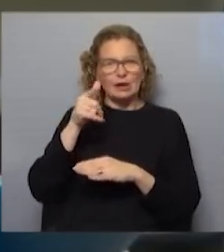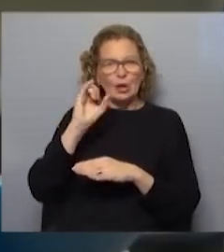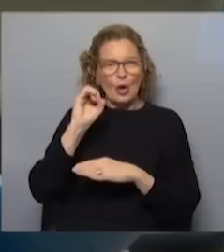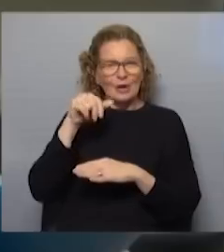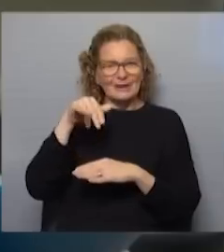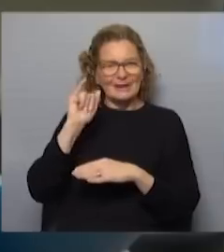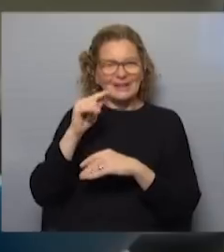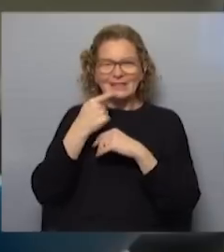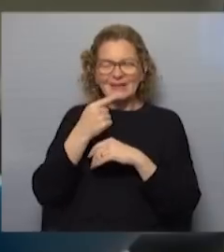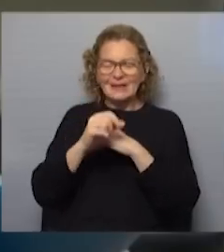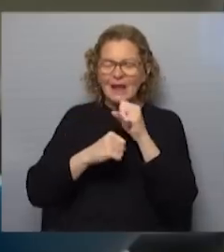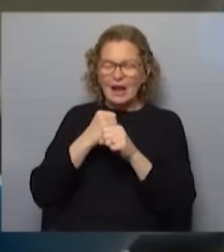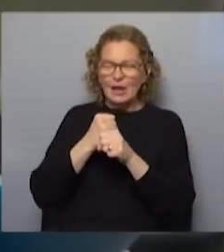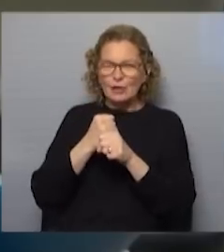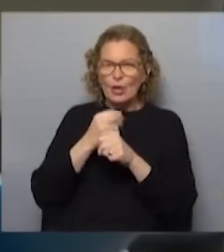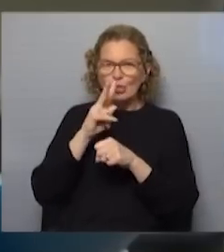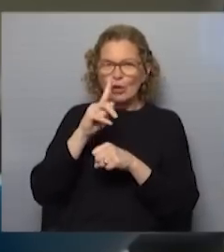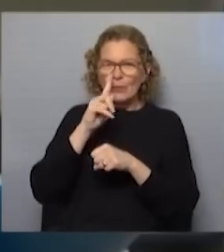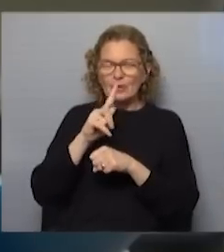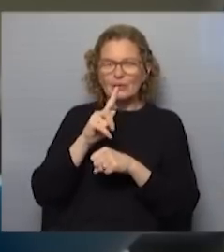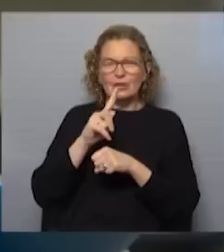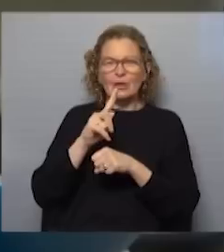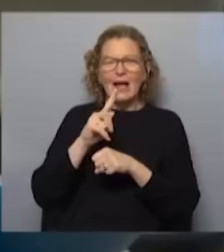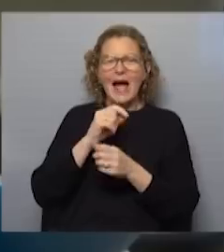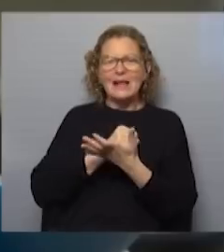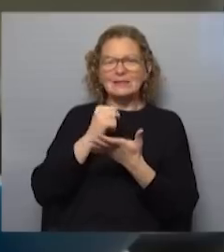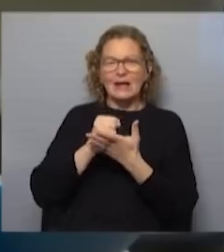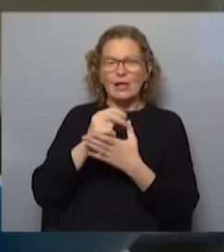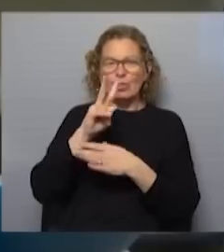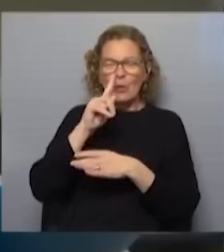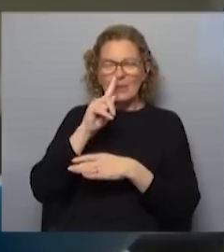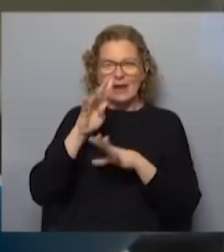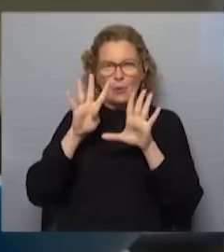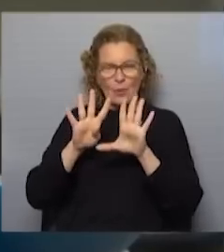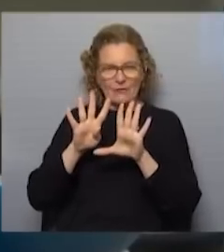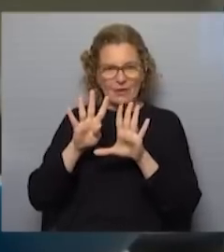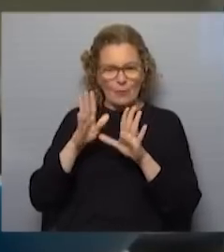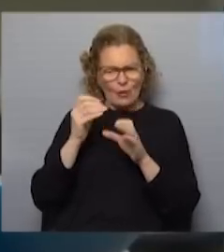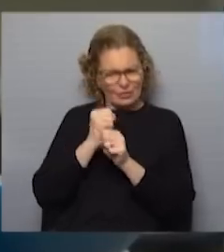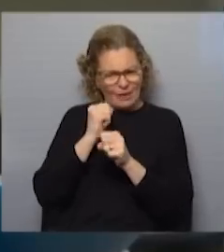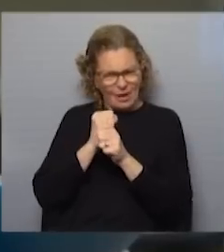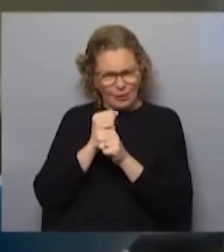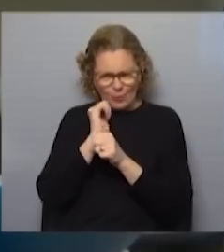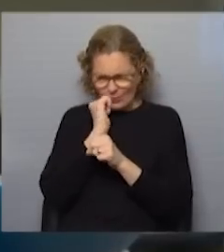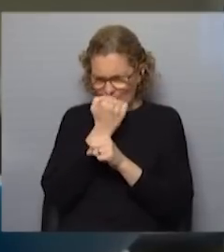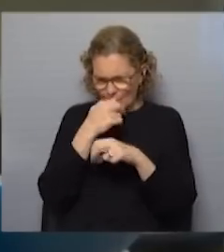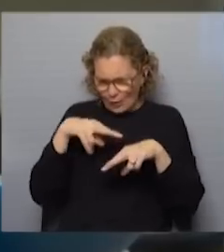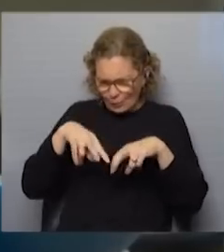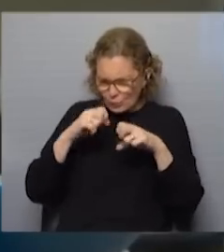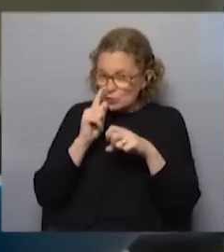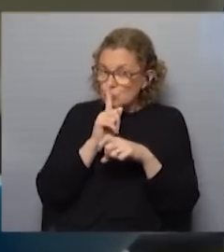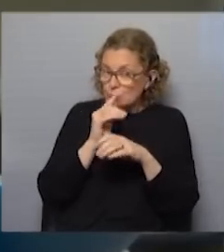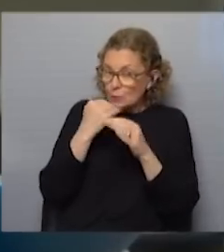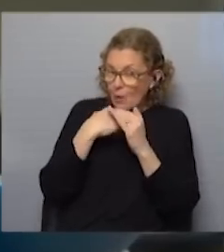desde 1985 hasta al menos el año 2009 hubo tareas de espionaje clandestinas